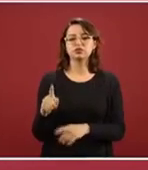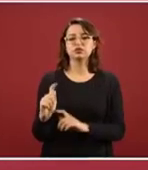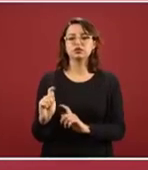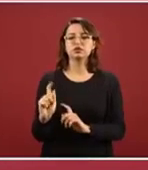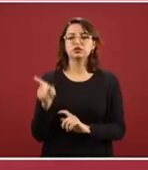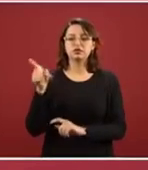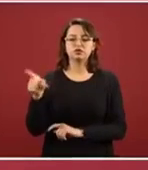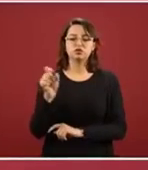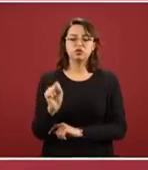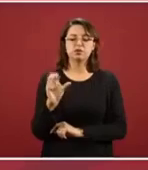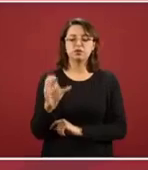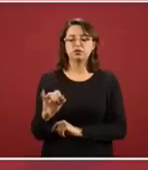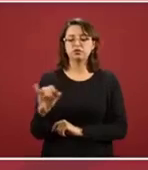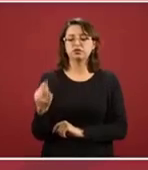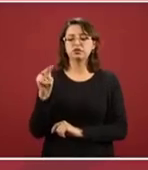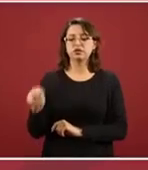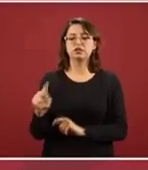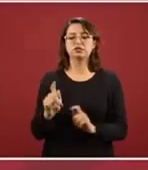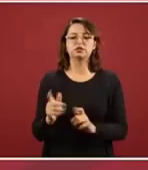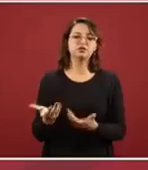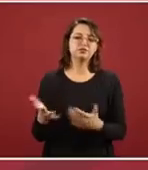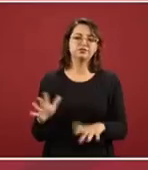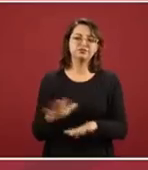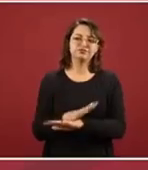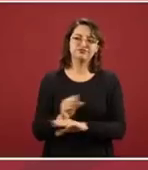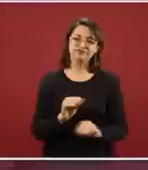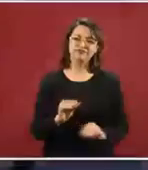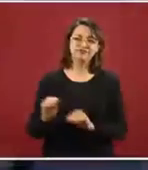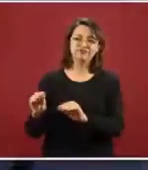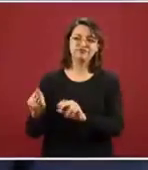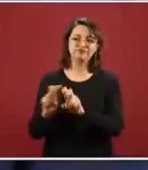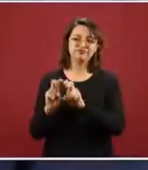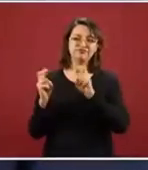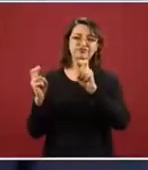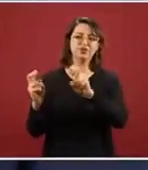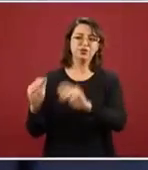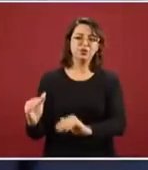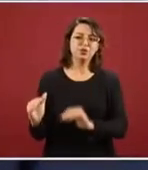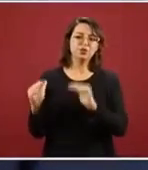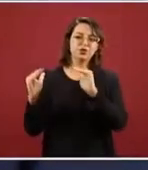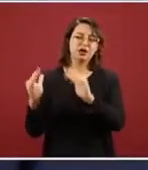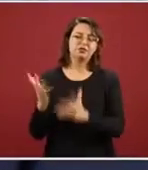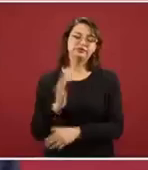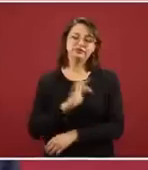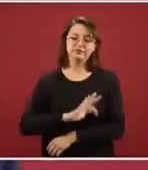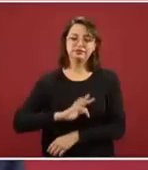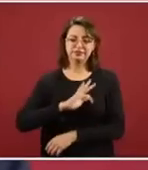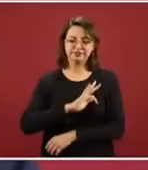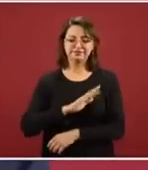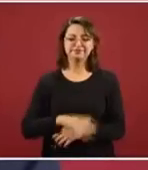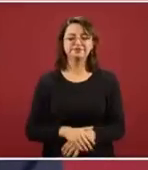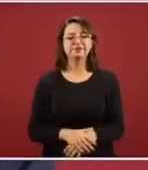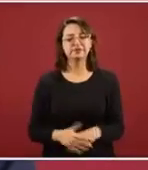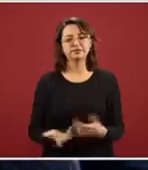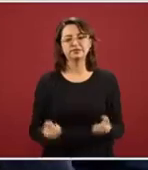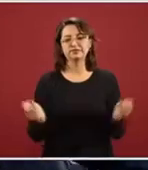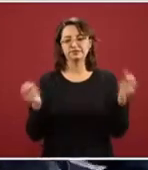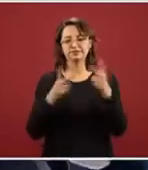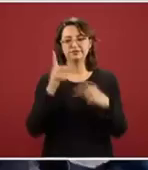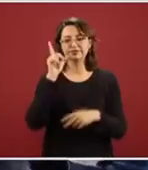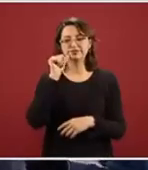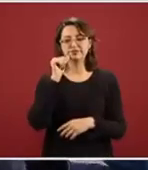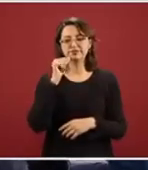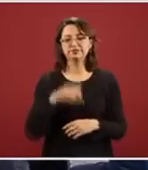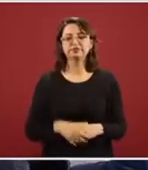de la Corte, que también la felicitamos por eso, y nos vemos mañana. ¿Eh?